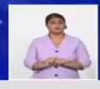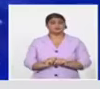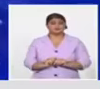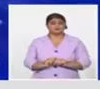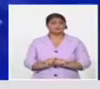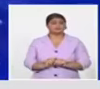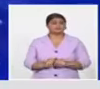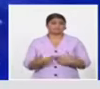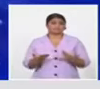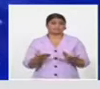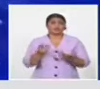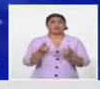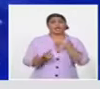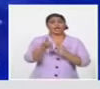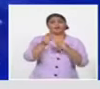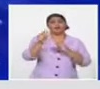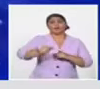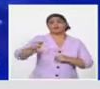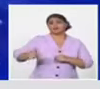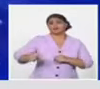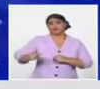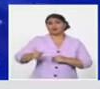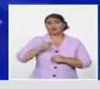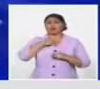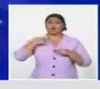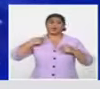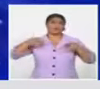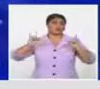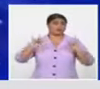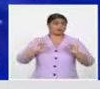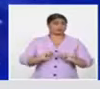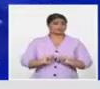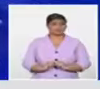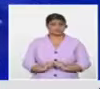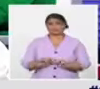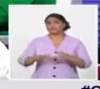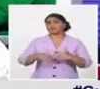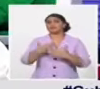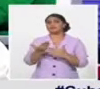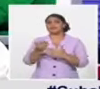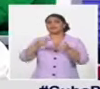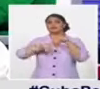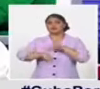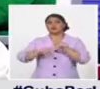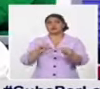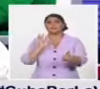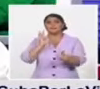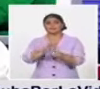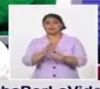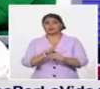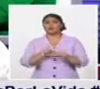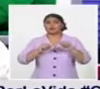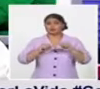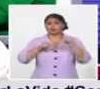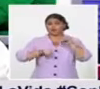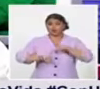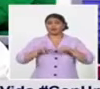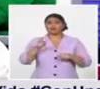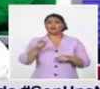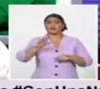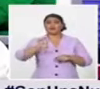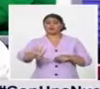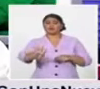algunos pacientes. De esta forma comenzamos informando que fallecen en nuestro país 14 personas, una cifra muy